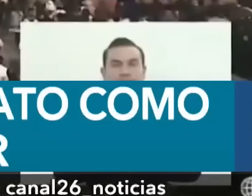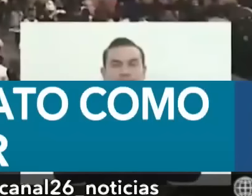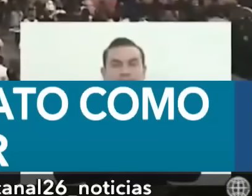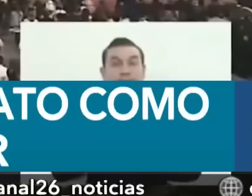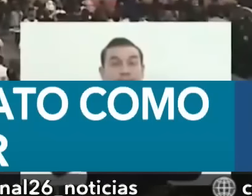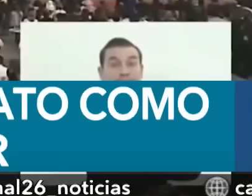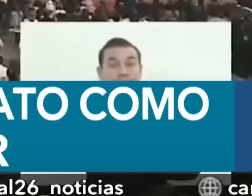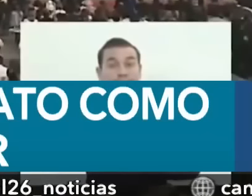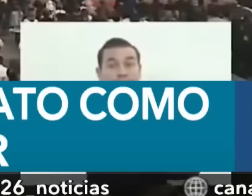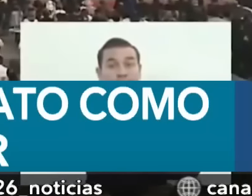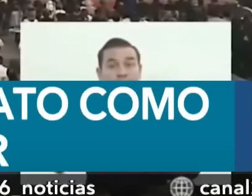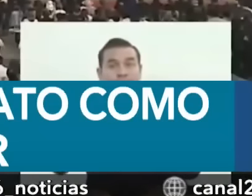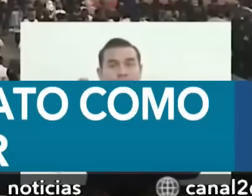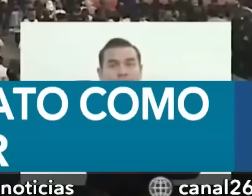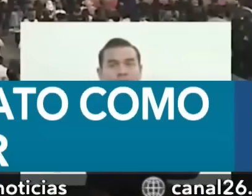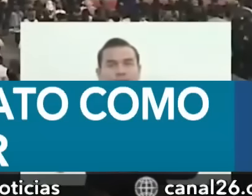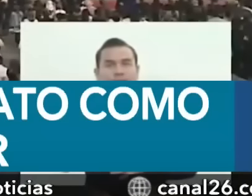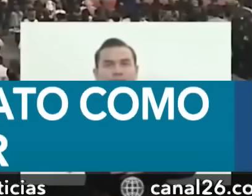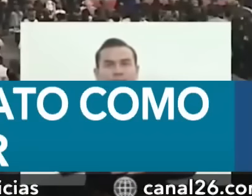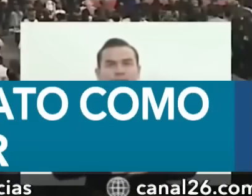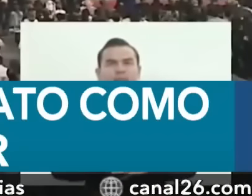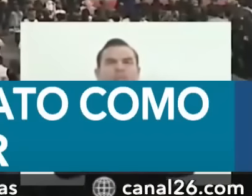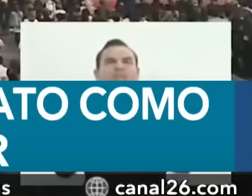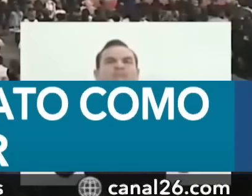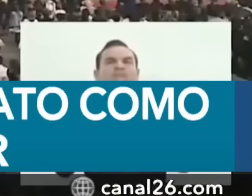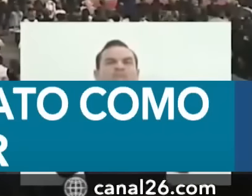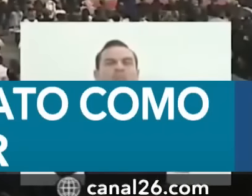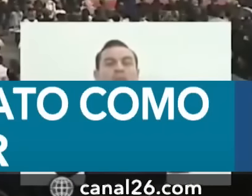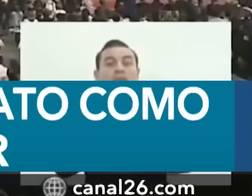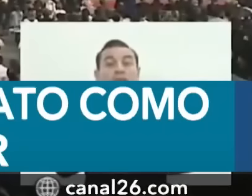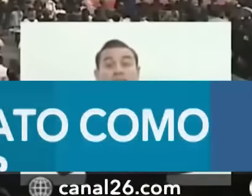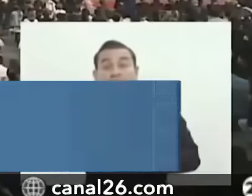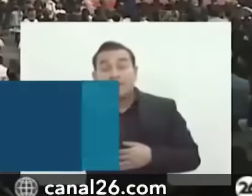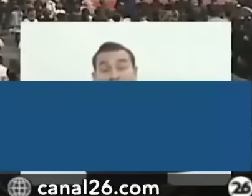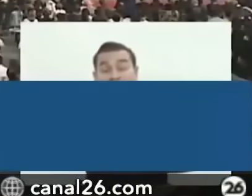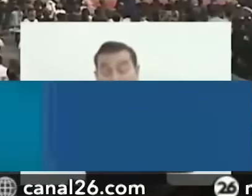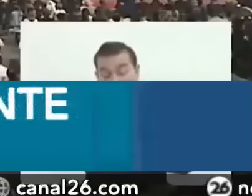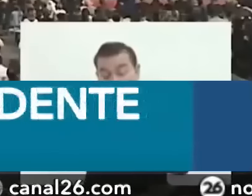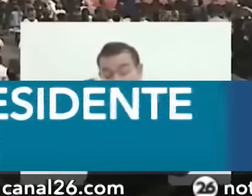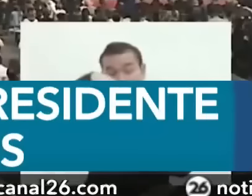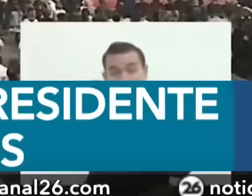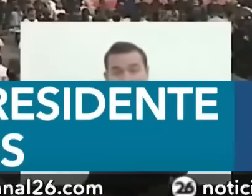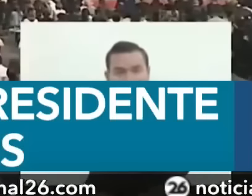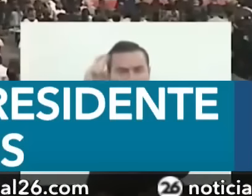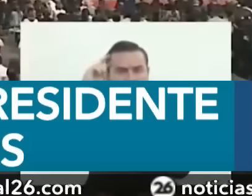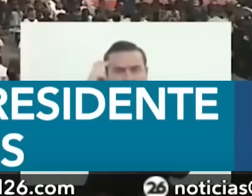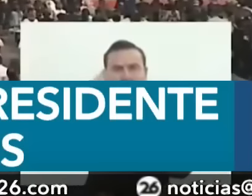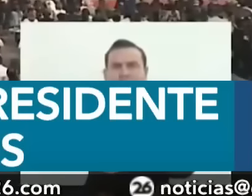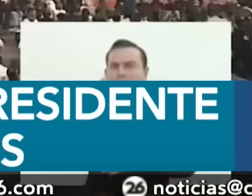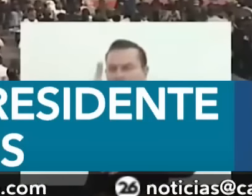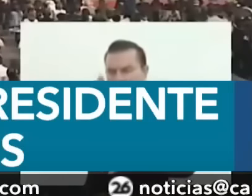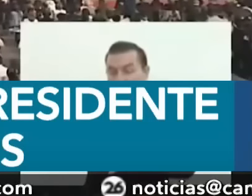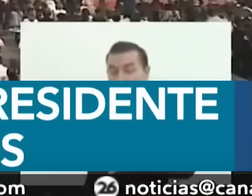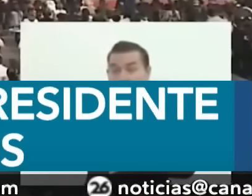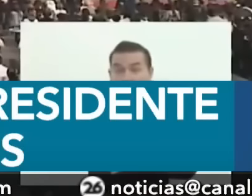también, que hablaban de esto, ¿no? De que evidentemente, y más allá de lo polémico para algunos que puede resultar